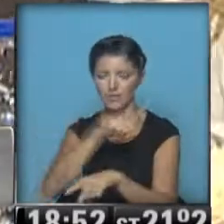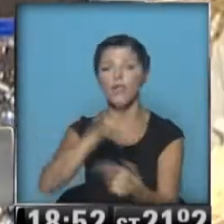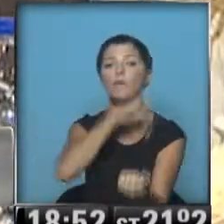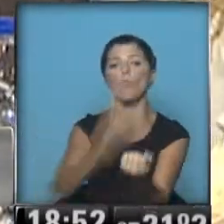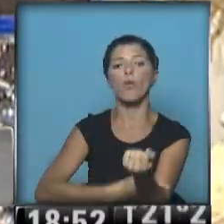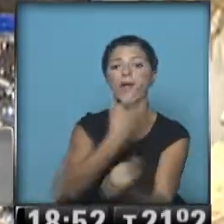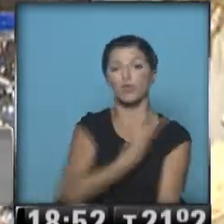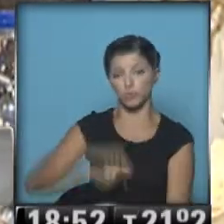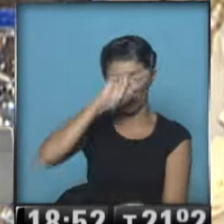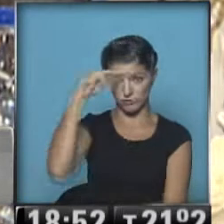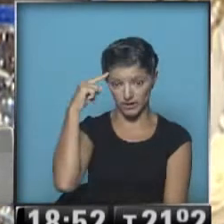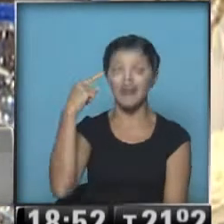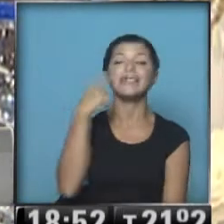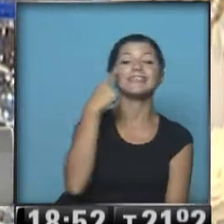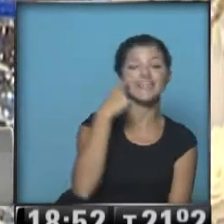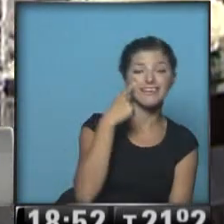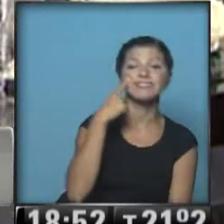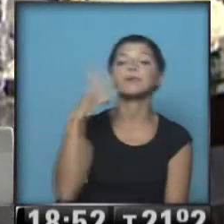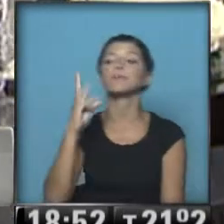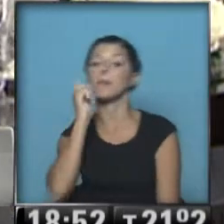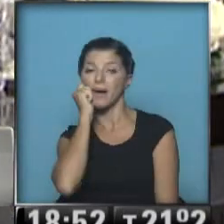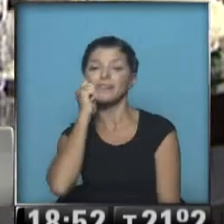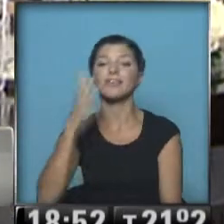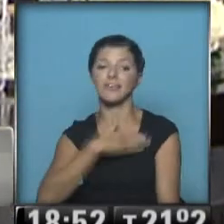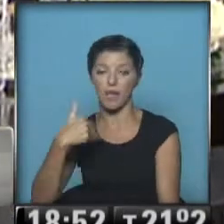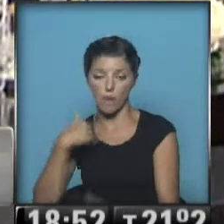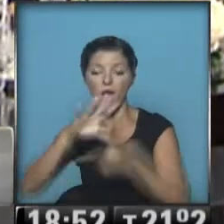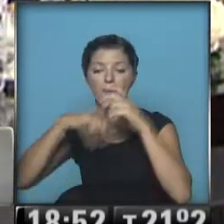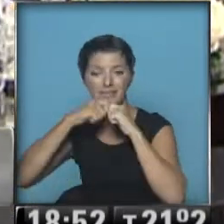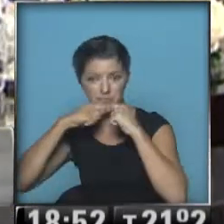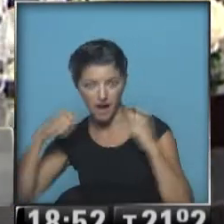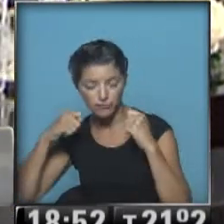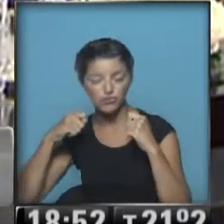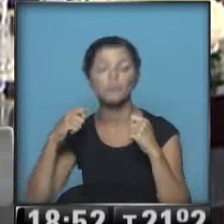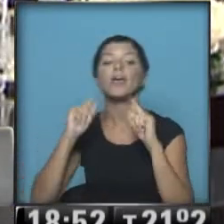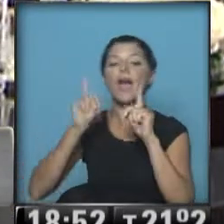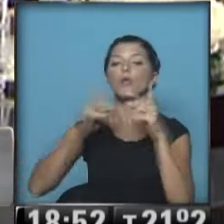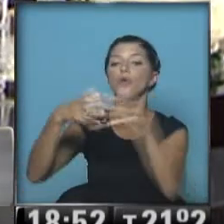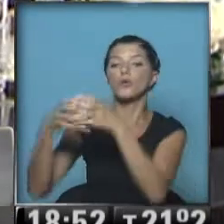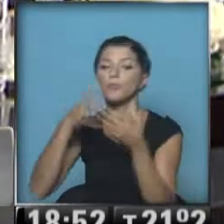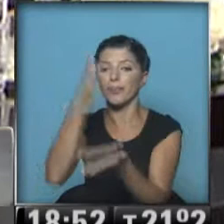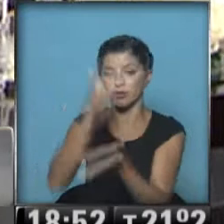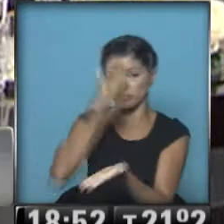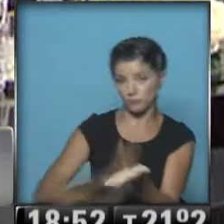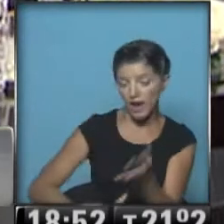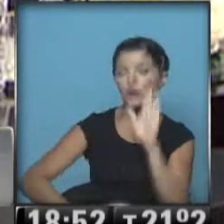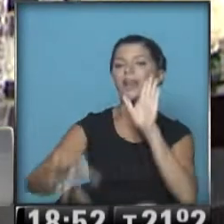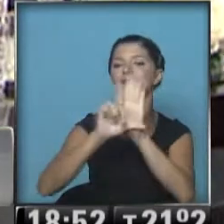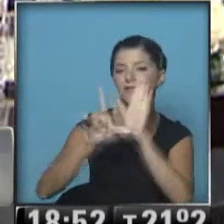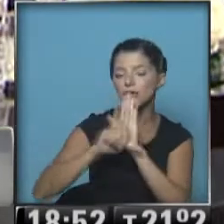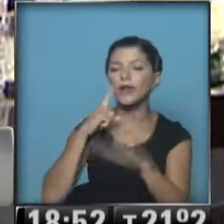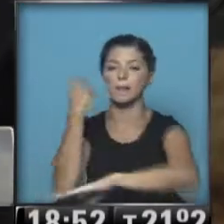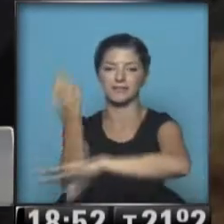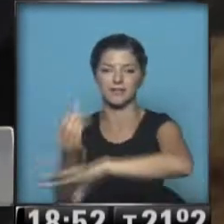Nacional, intendentes, madres y abuelas de Plaza de Mayo, organismos de derechos humanos, legisladores, representantes